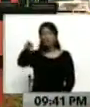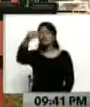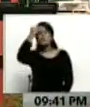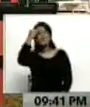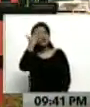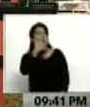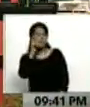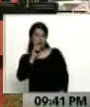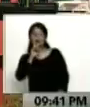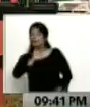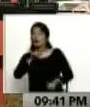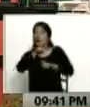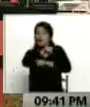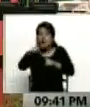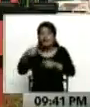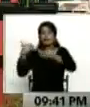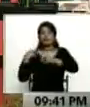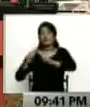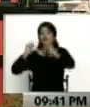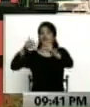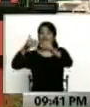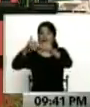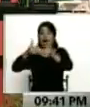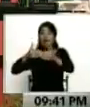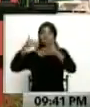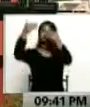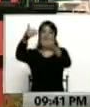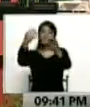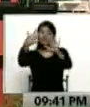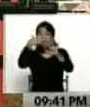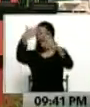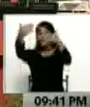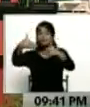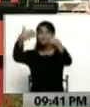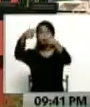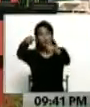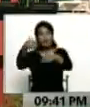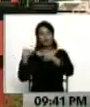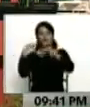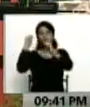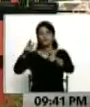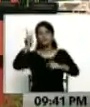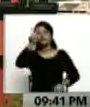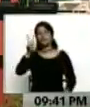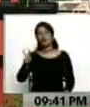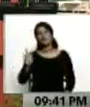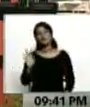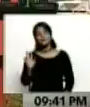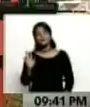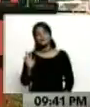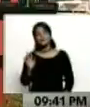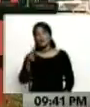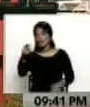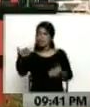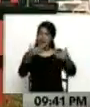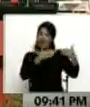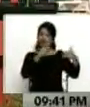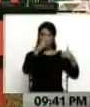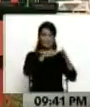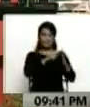ustedes van a dirigir este país dur Dentro de 10 años máximo y se encontraron en el